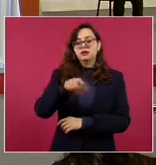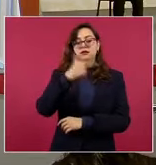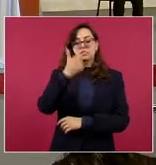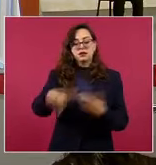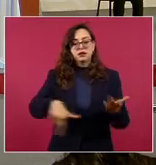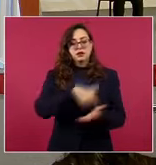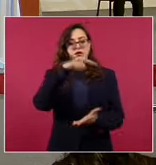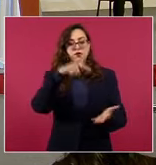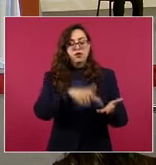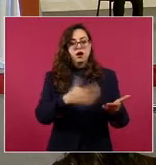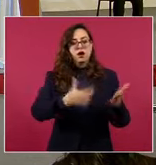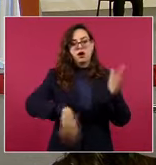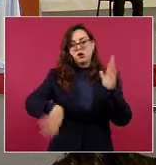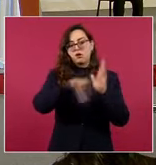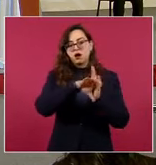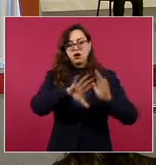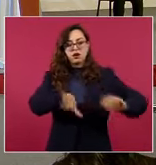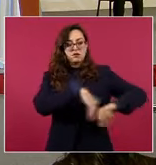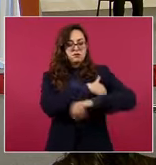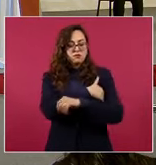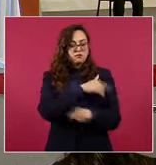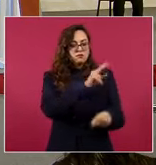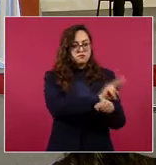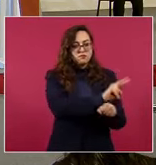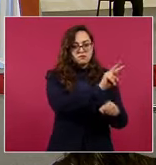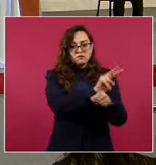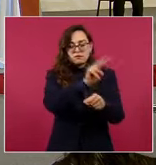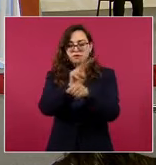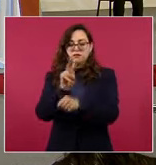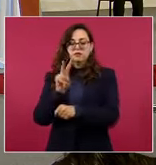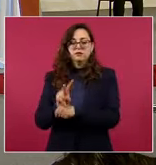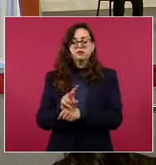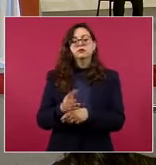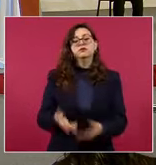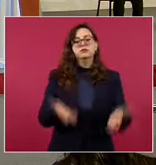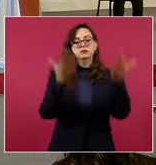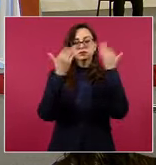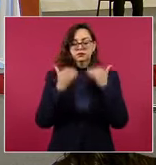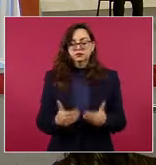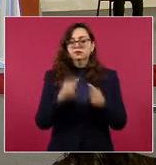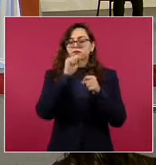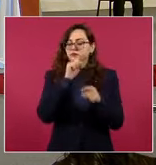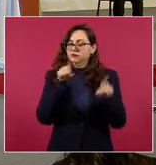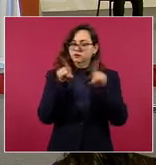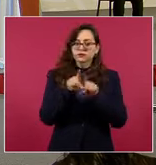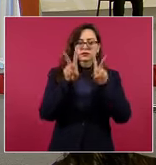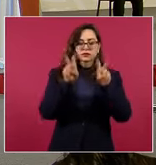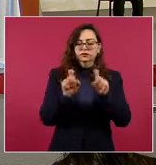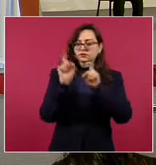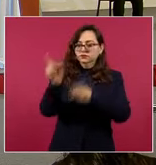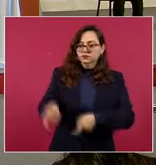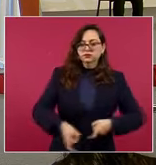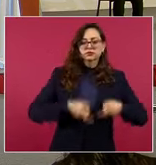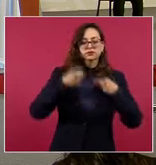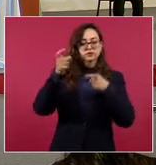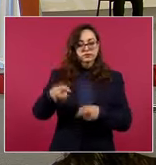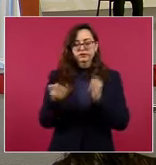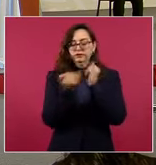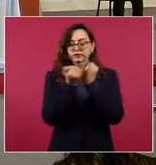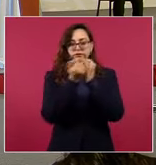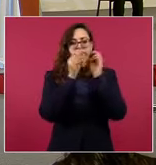instalaciones y bodegas. La que sigue también es algo relacionado con la pesca, que también va relacionado con el tema de la